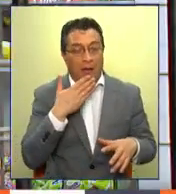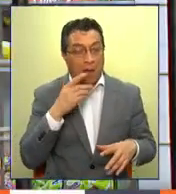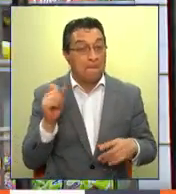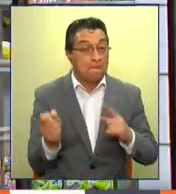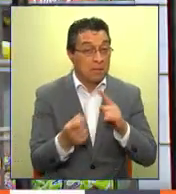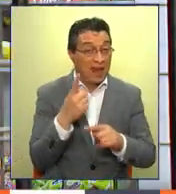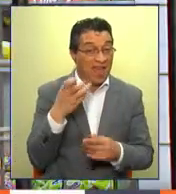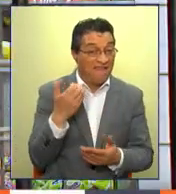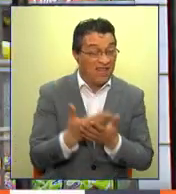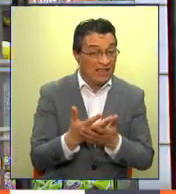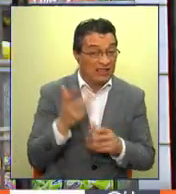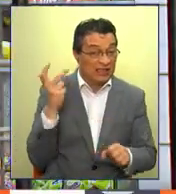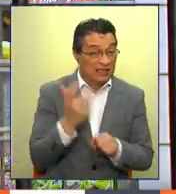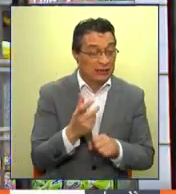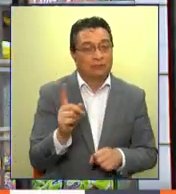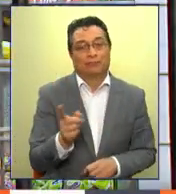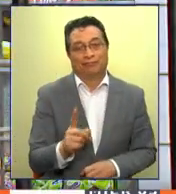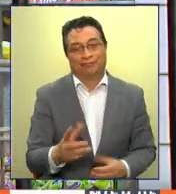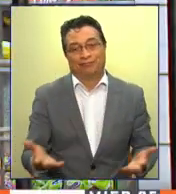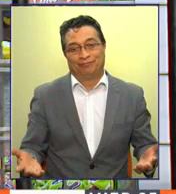son víctimas de la delincuencia.